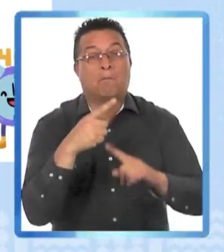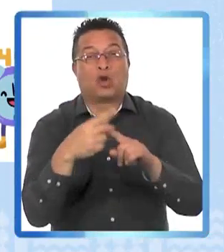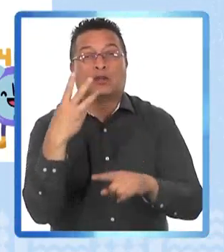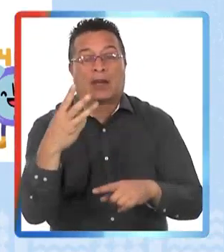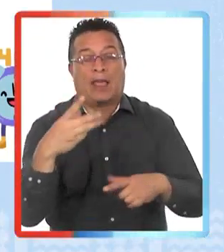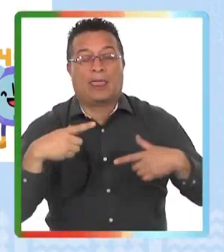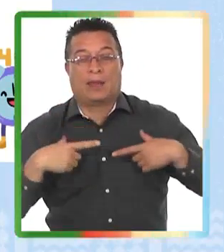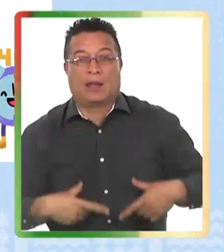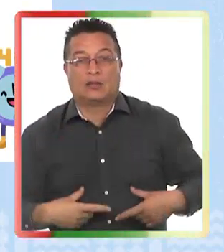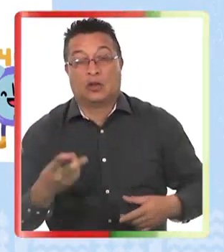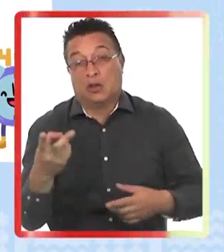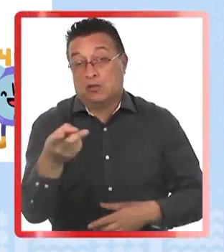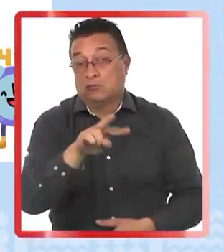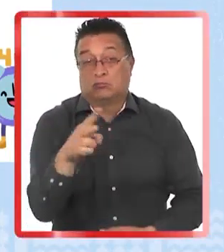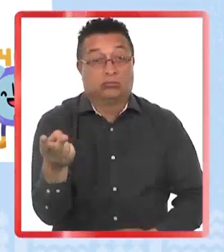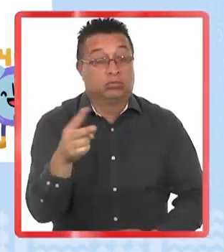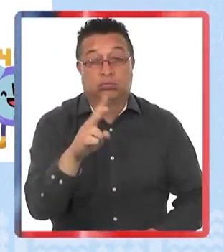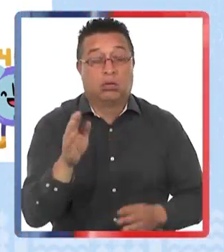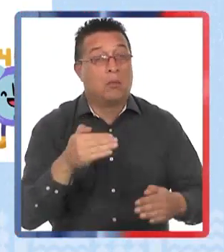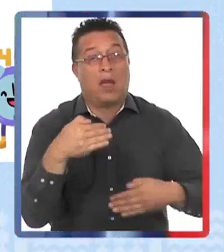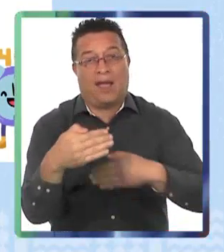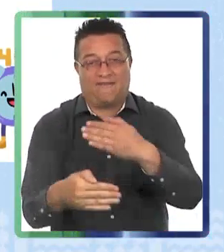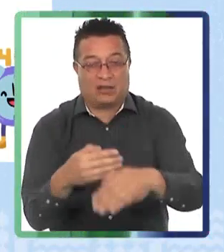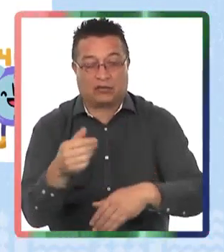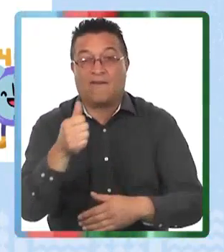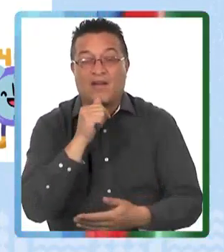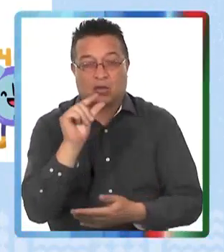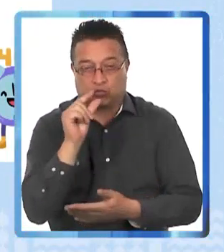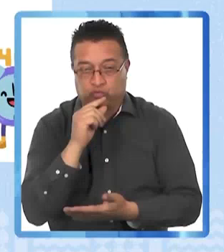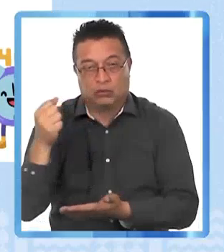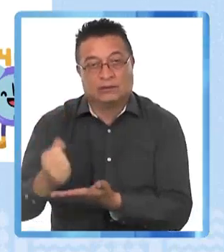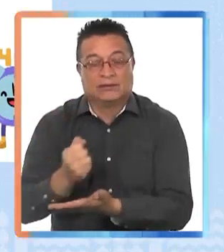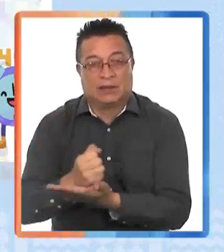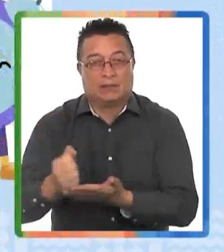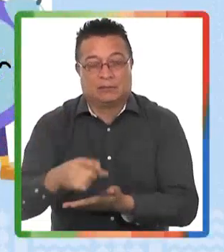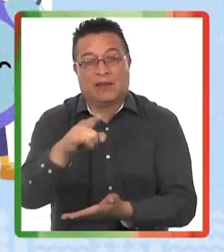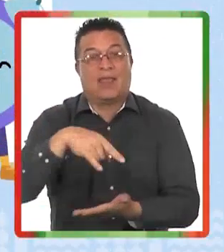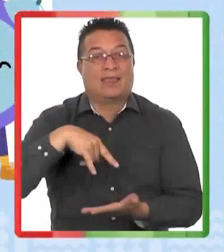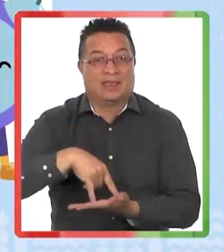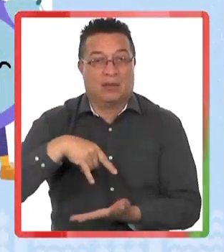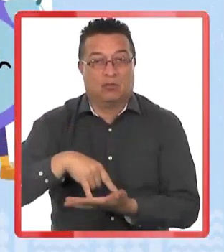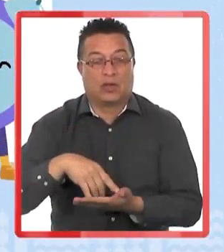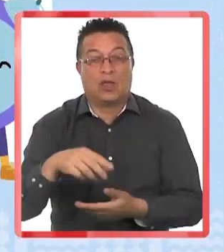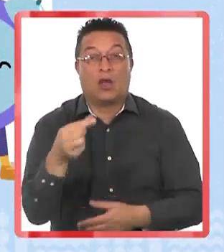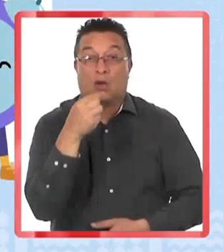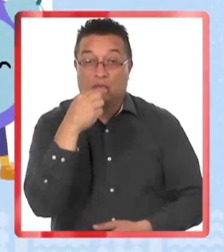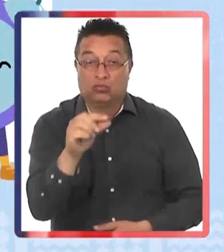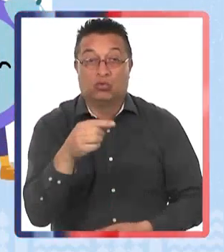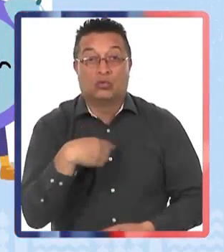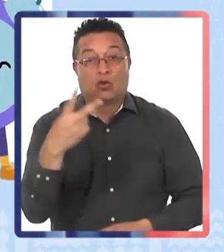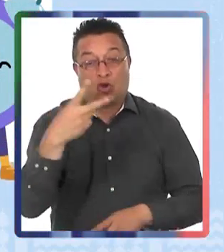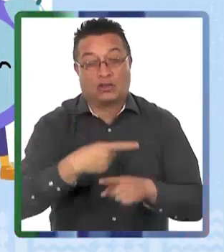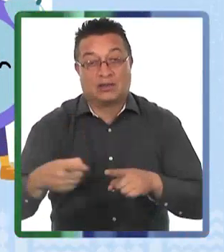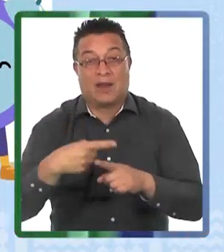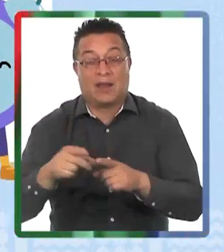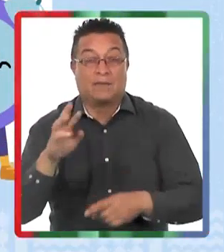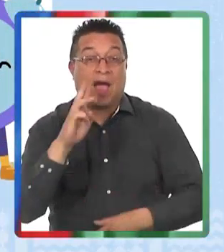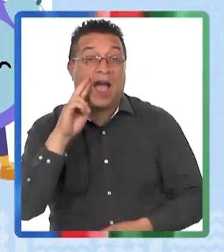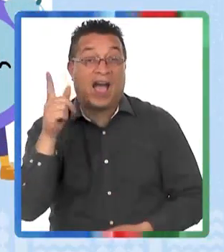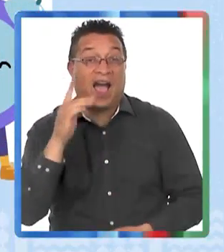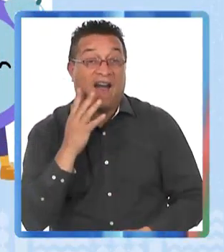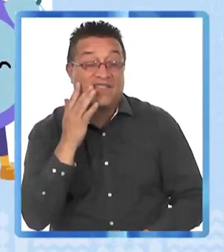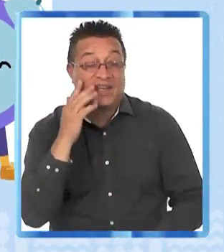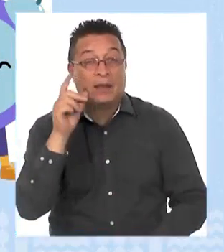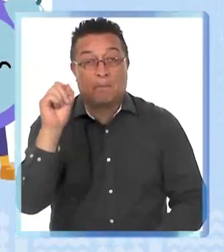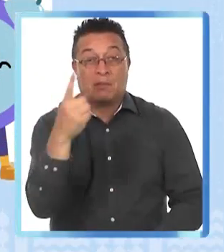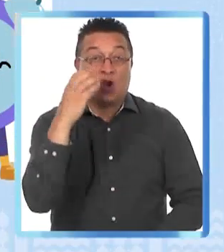días de descanso. Ambas modalidades están avanzando, nos falta un trámite en la Cámara de Diputados que esperamos que sea las primeras 2 semanas de abril y